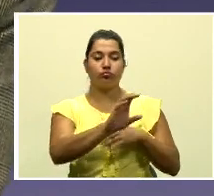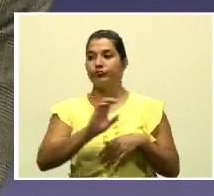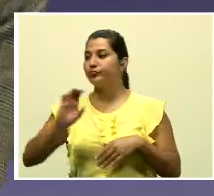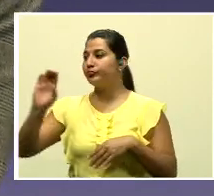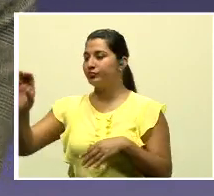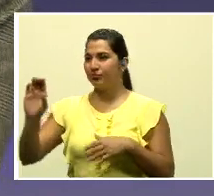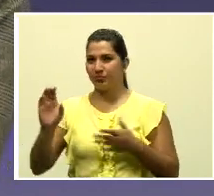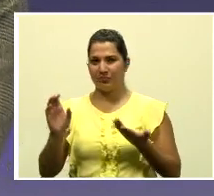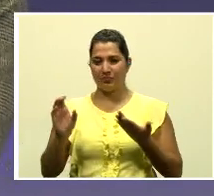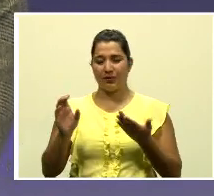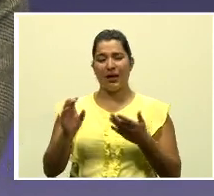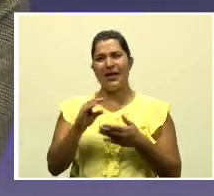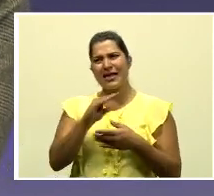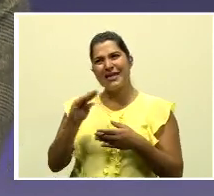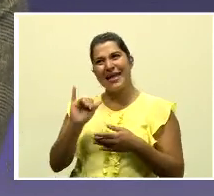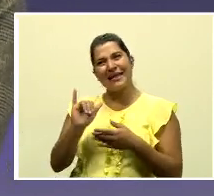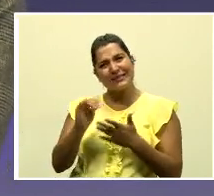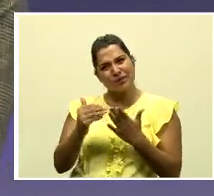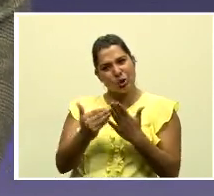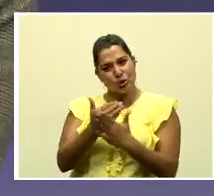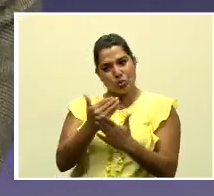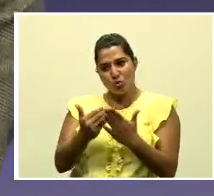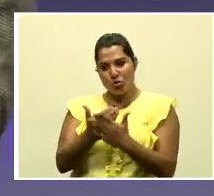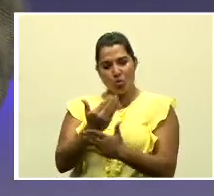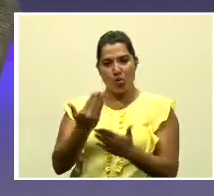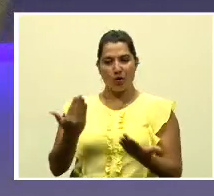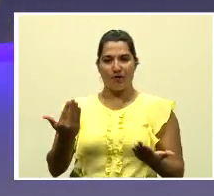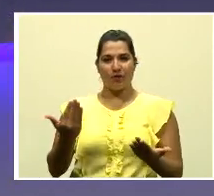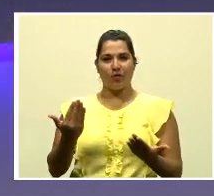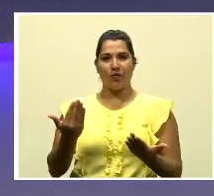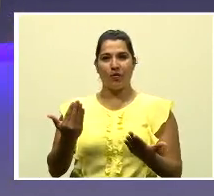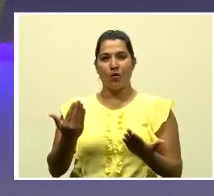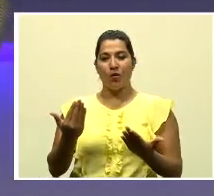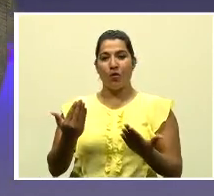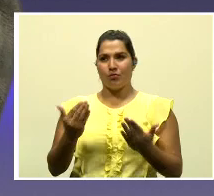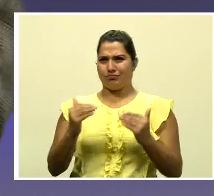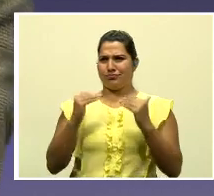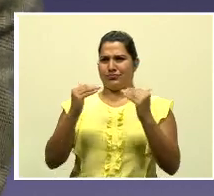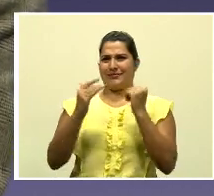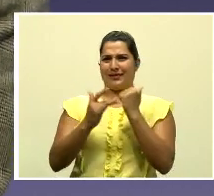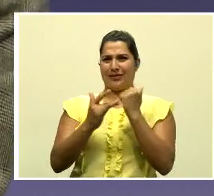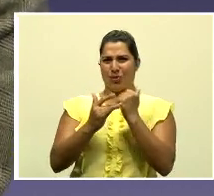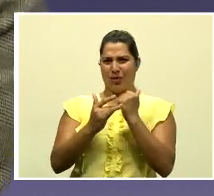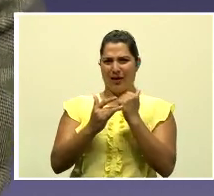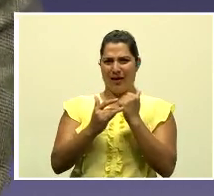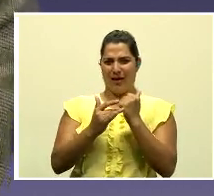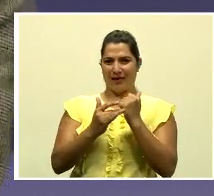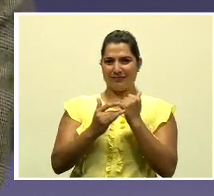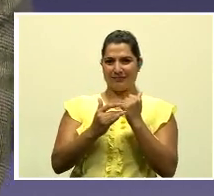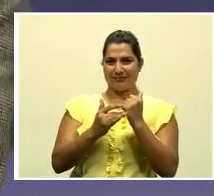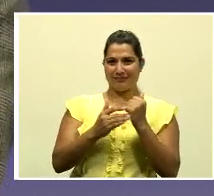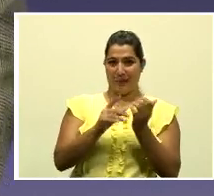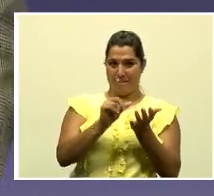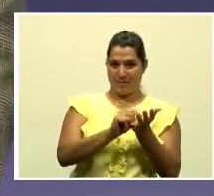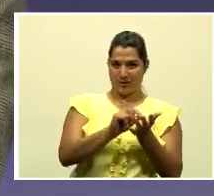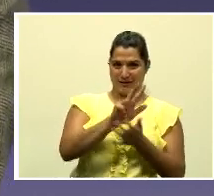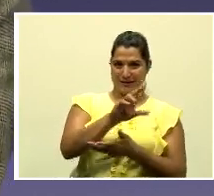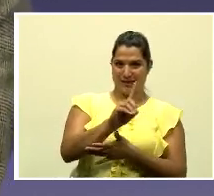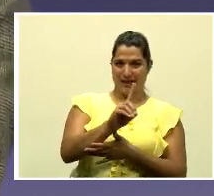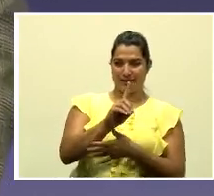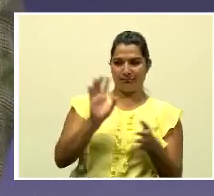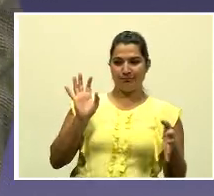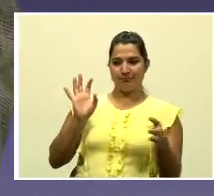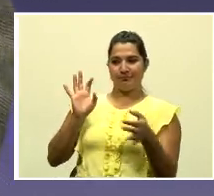tan actual y tan prometedor, se conjuga con algo muy antiguo, que es la fotografía en